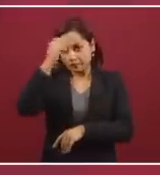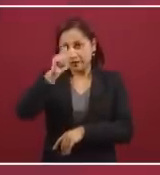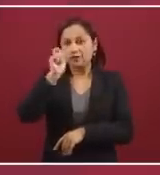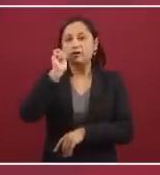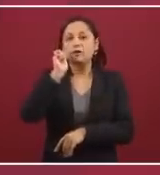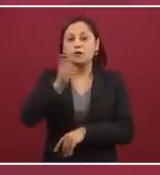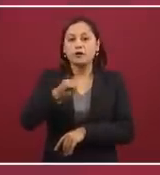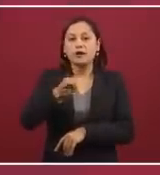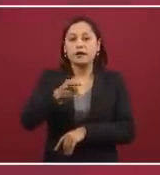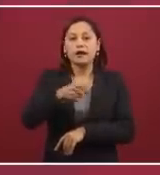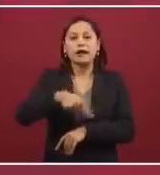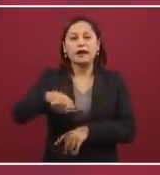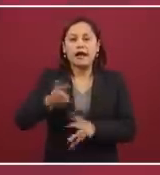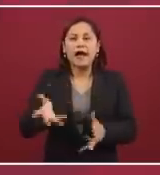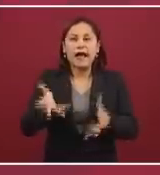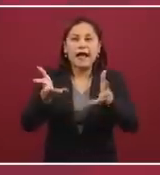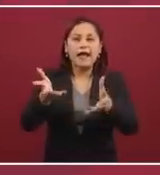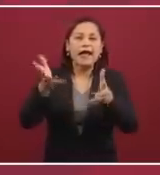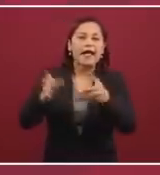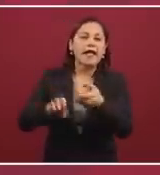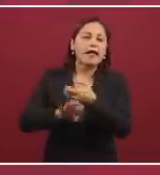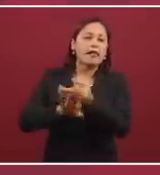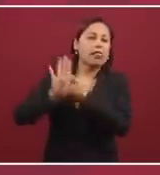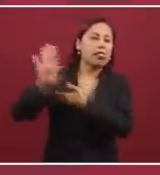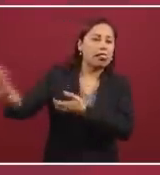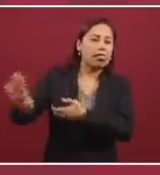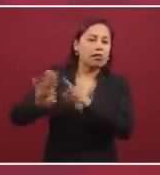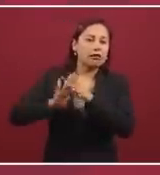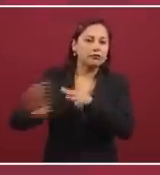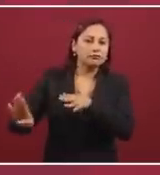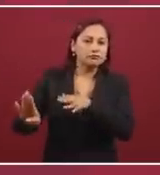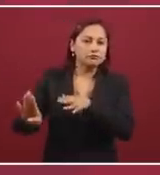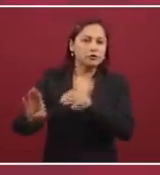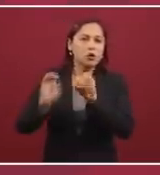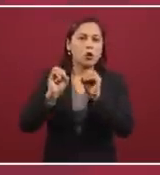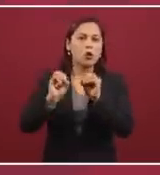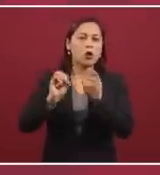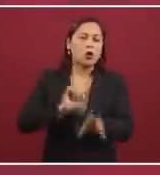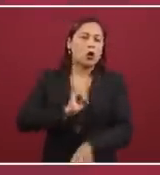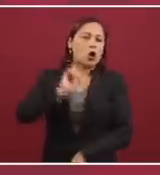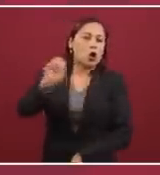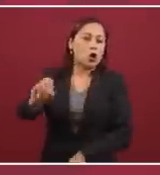el rechazo a migrantes lage novia